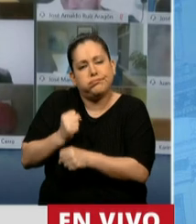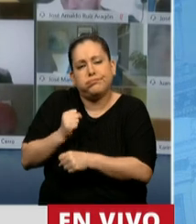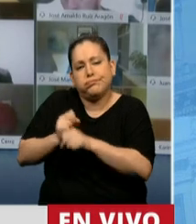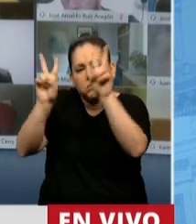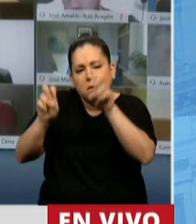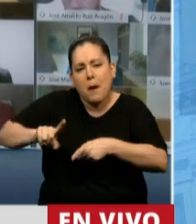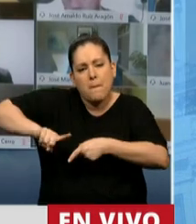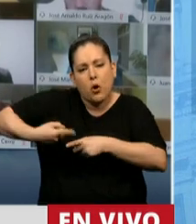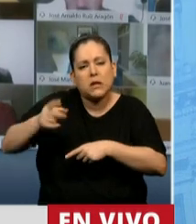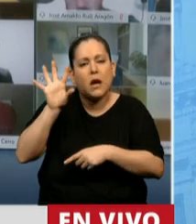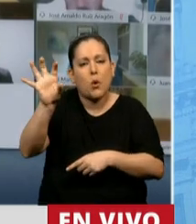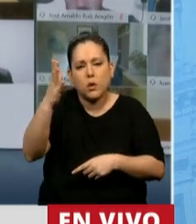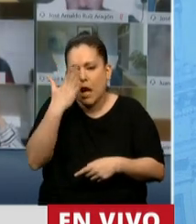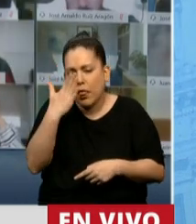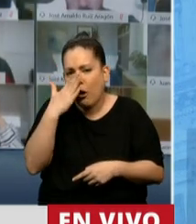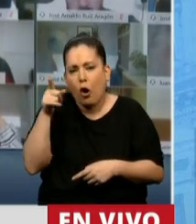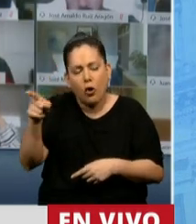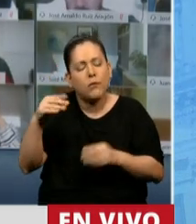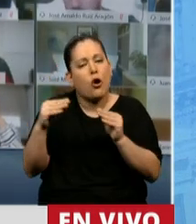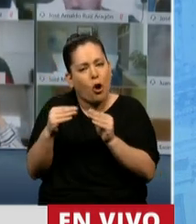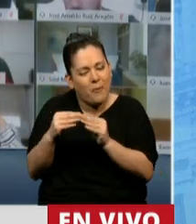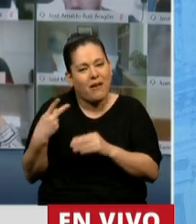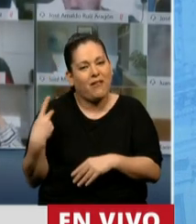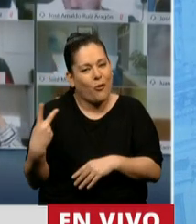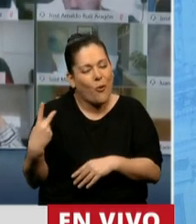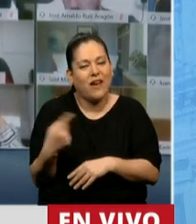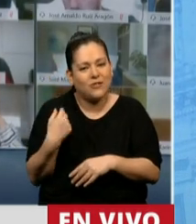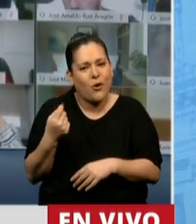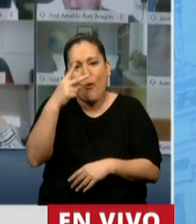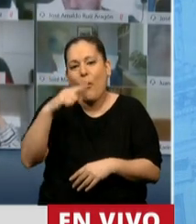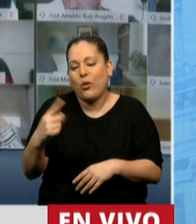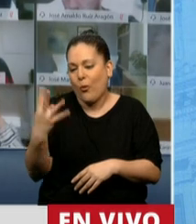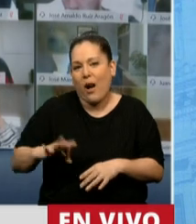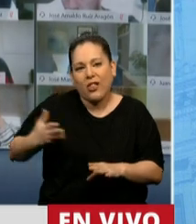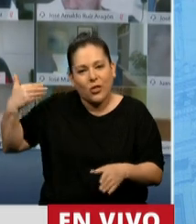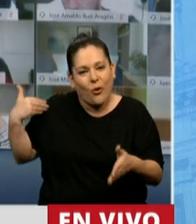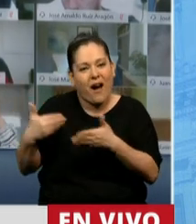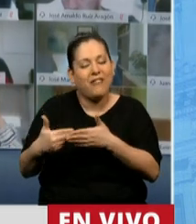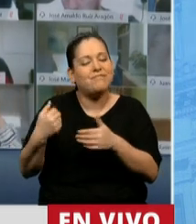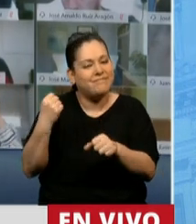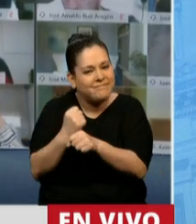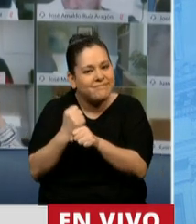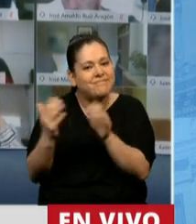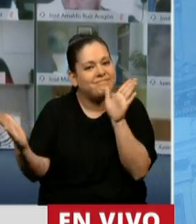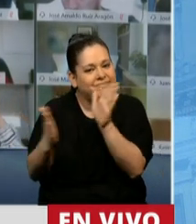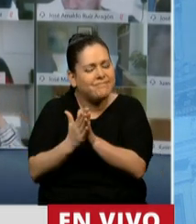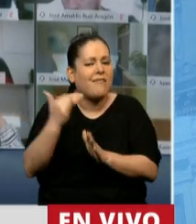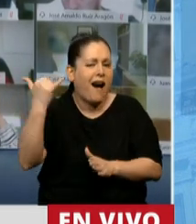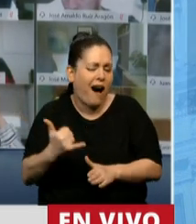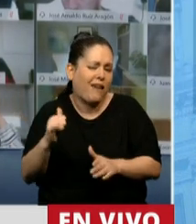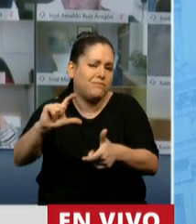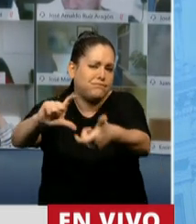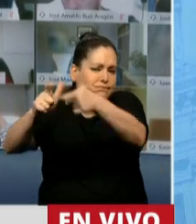en la provincia de Córdoba que ha sido compañero nuestro los últimos 4 años y tiene una probada